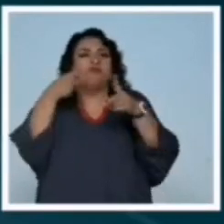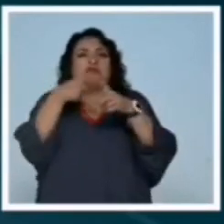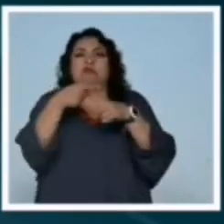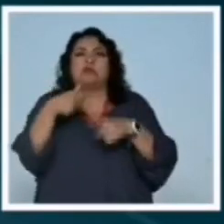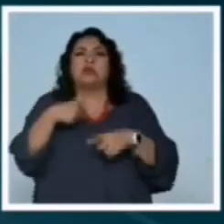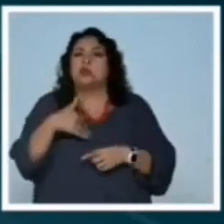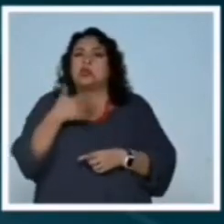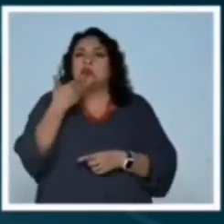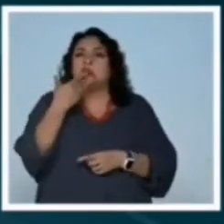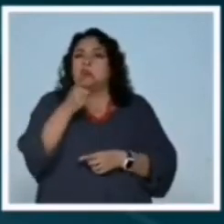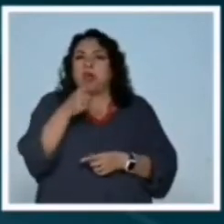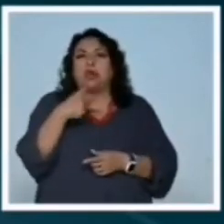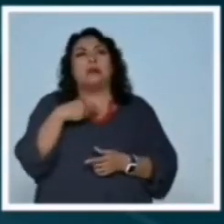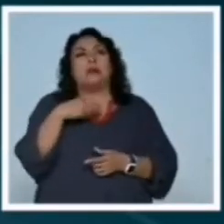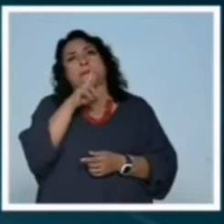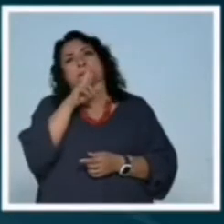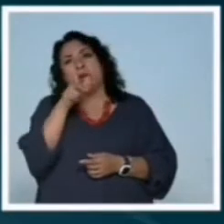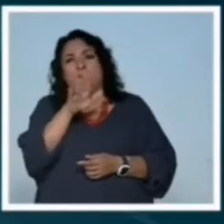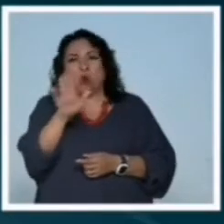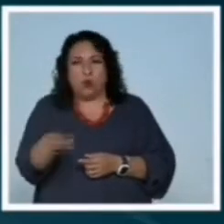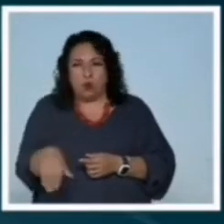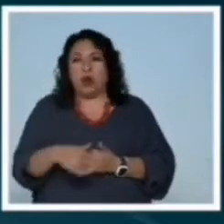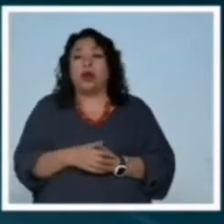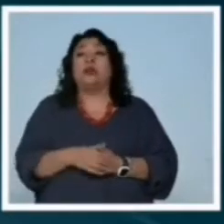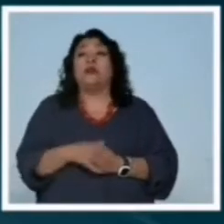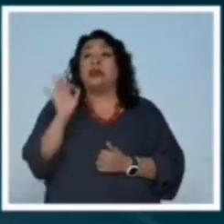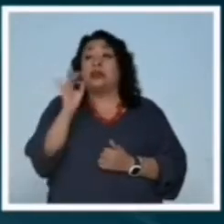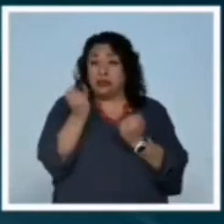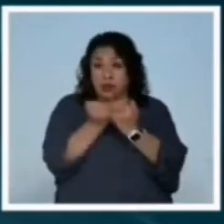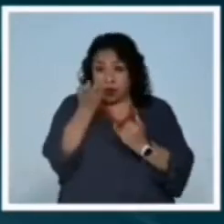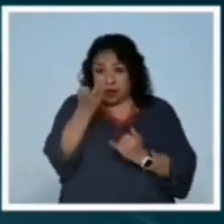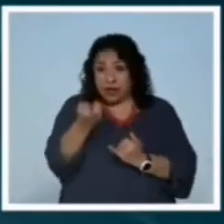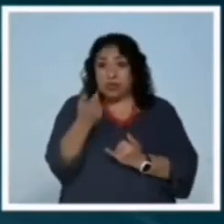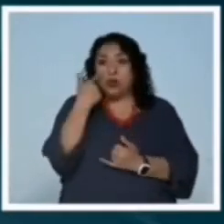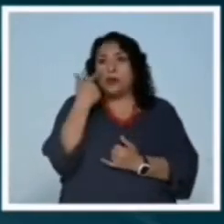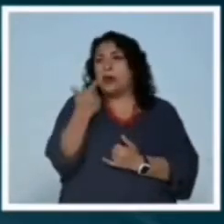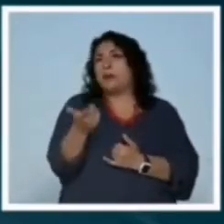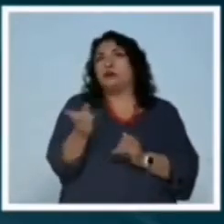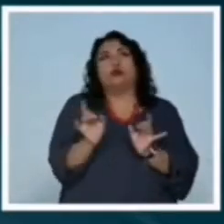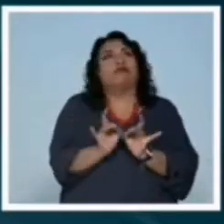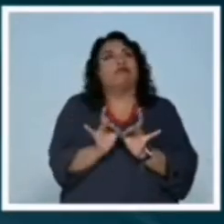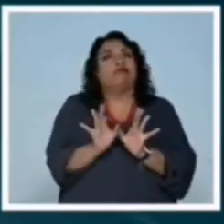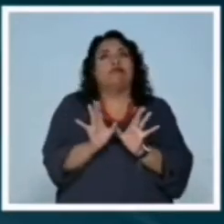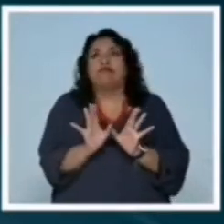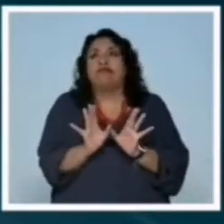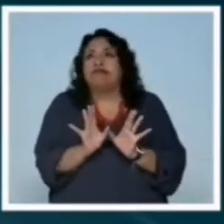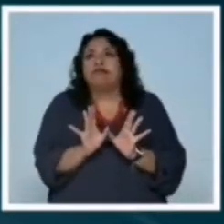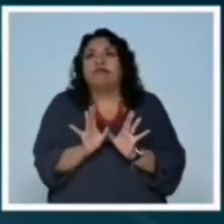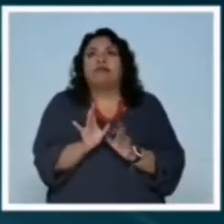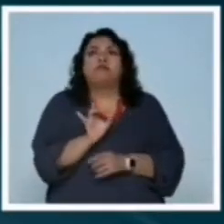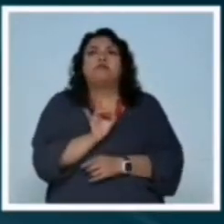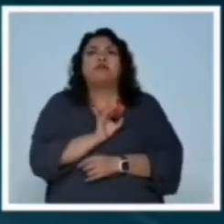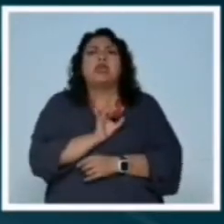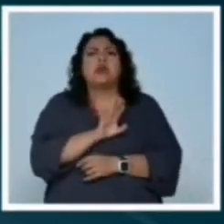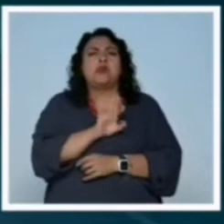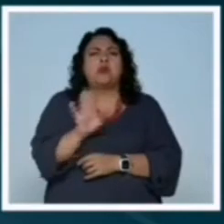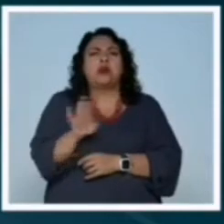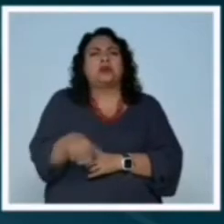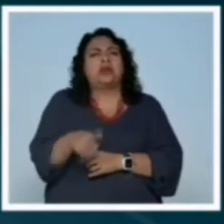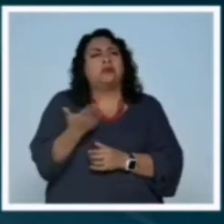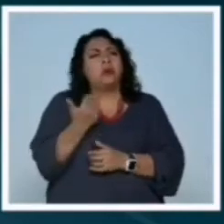bien sería mejor estar muerta a la mejor también se puede presentar de pronto como a tener un poco miedo a la muerte